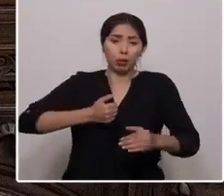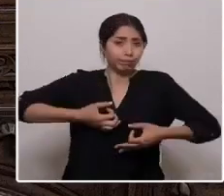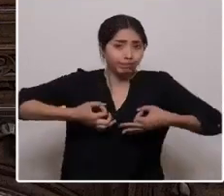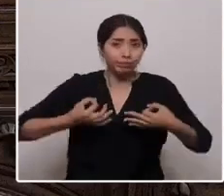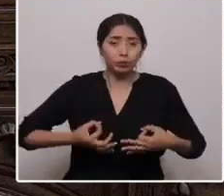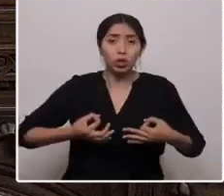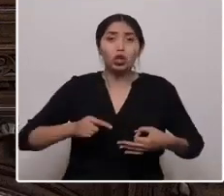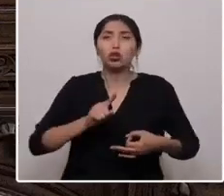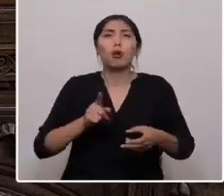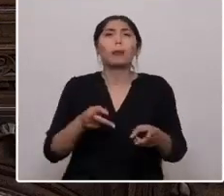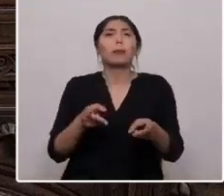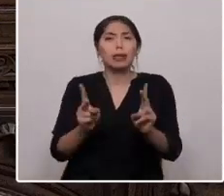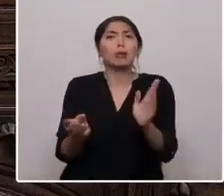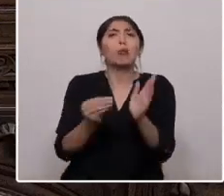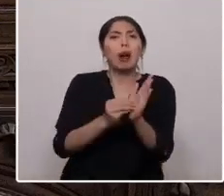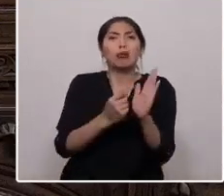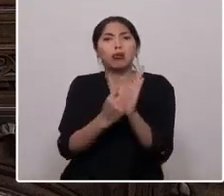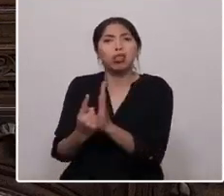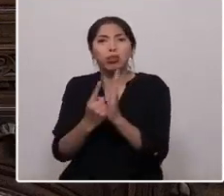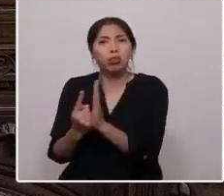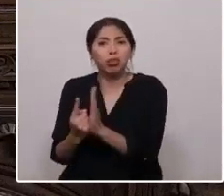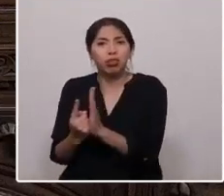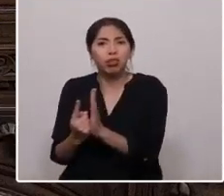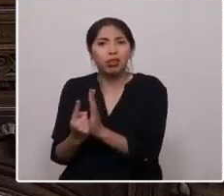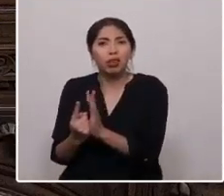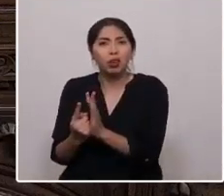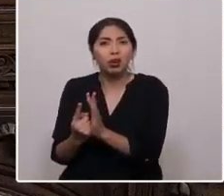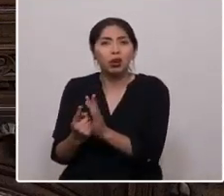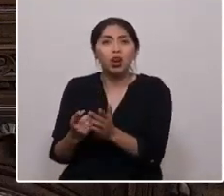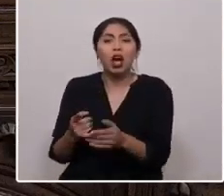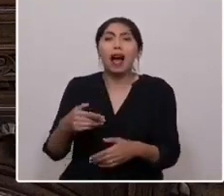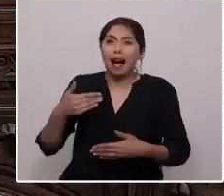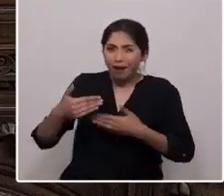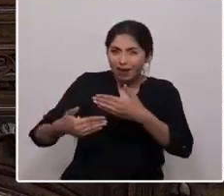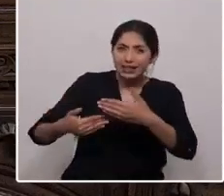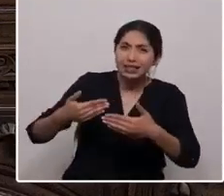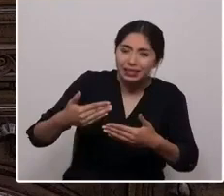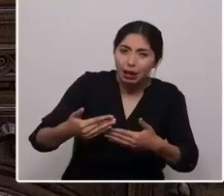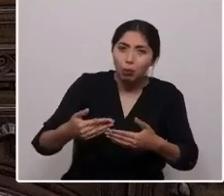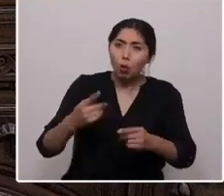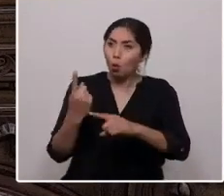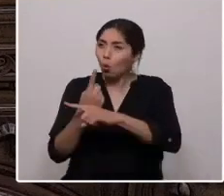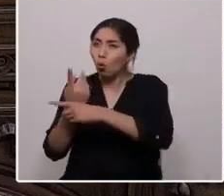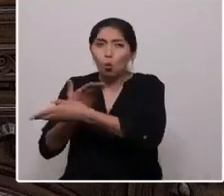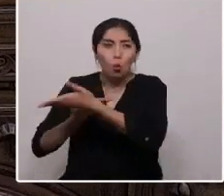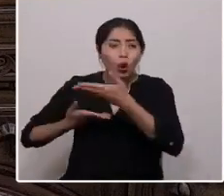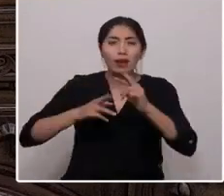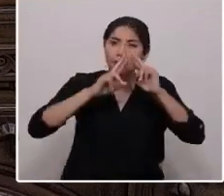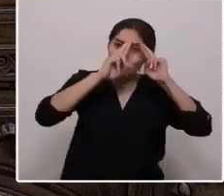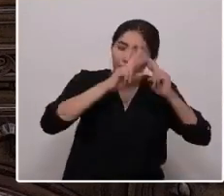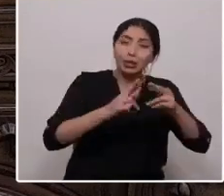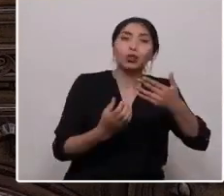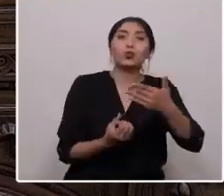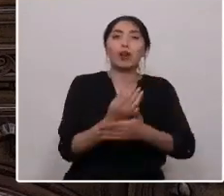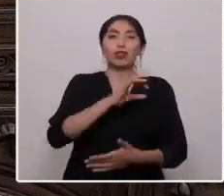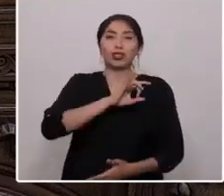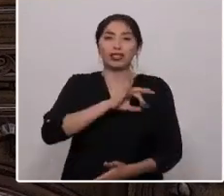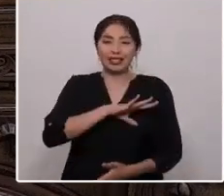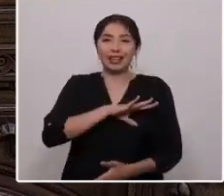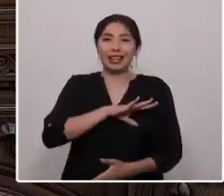exámenes como los que acabo de describir con otro pueblo avancemos en un diálogo genuino y de respeto hacia el nuevo chile plurinacional